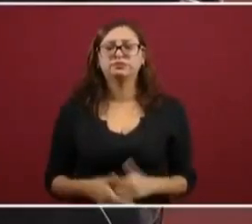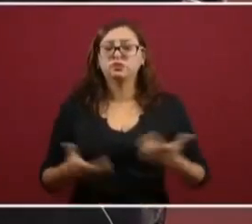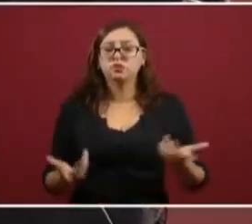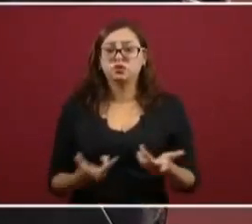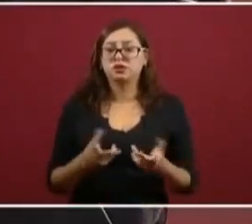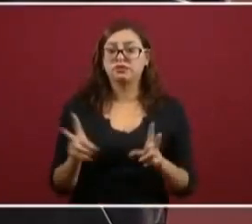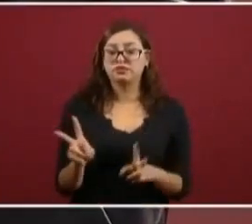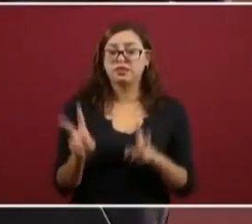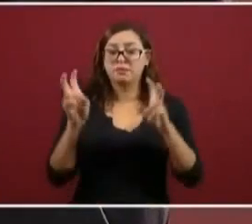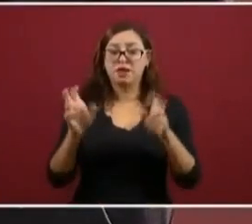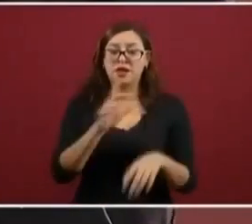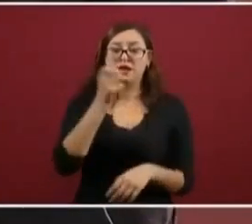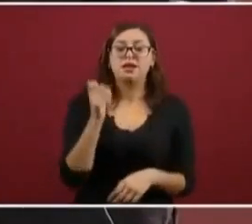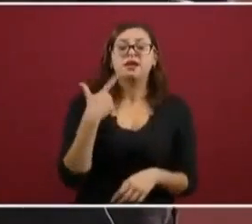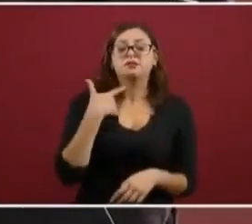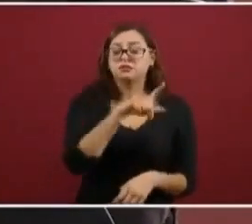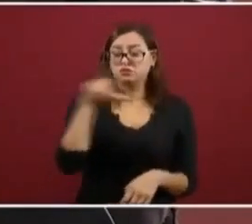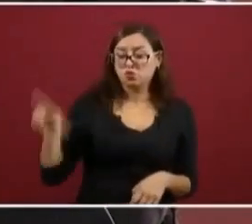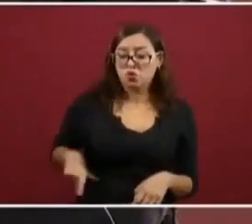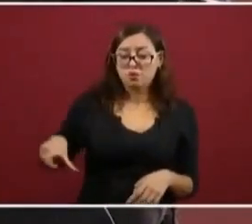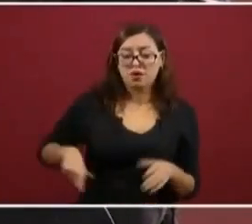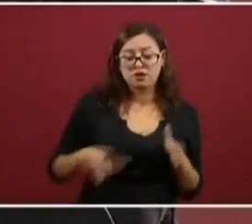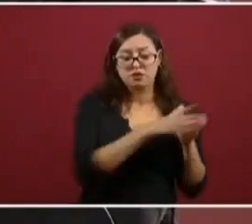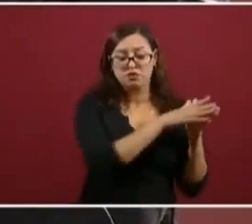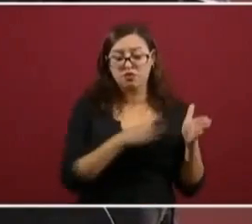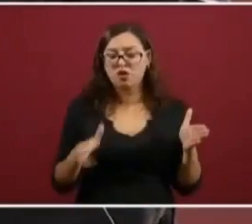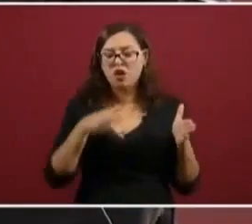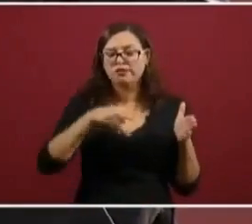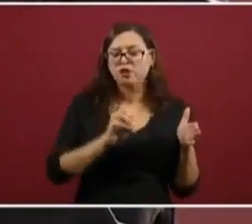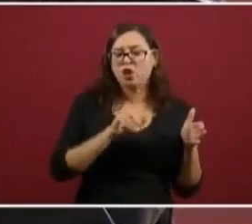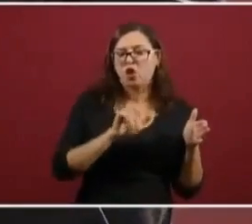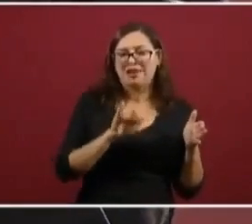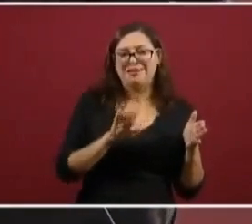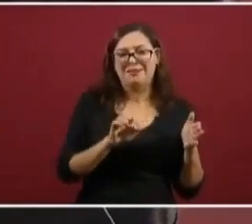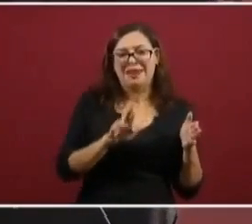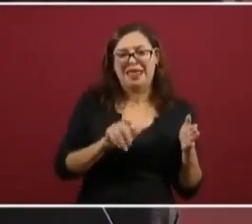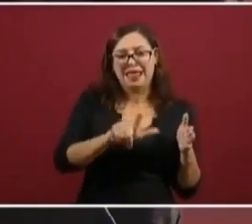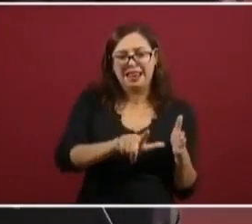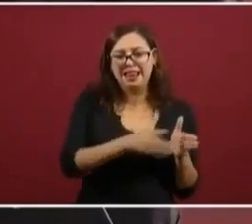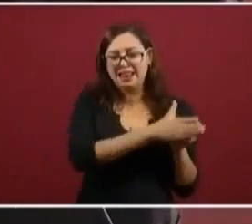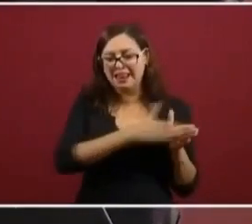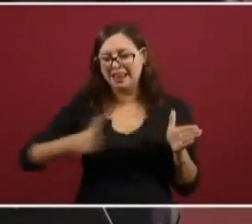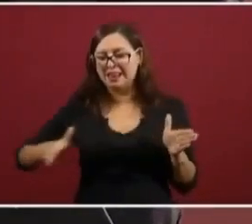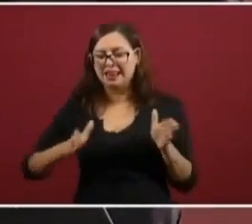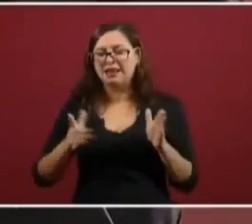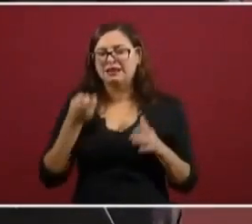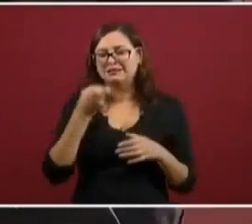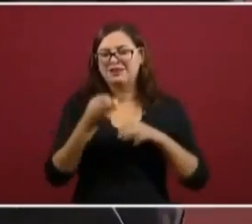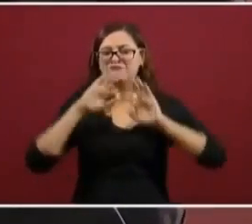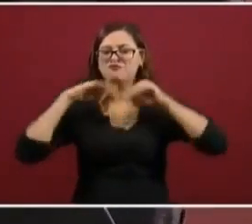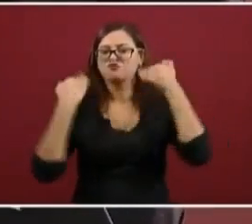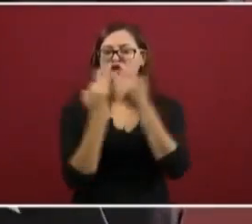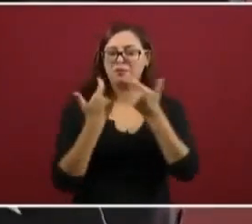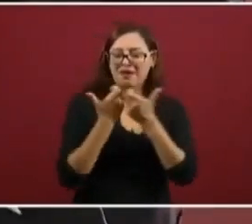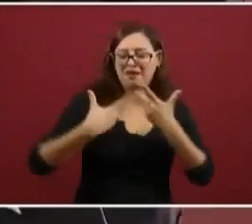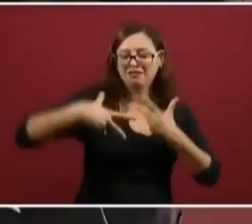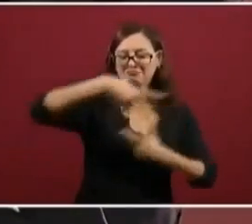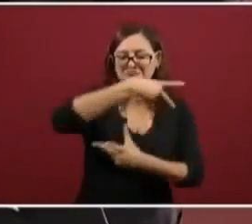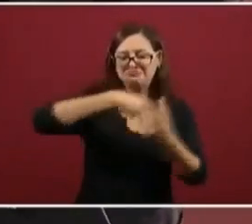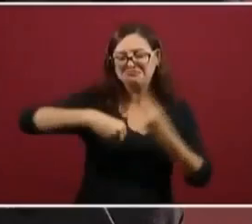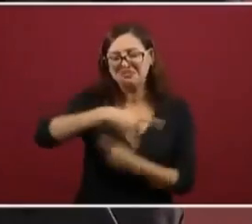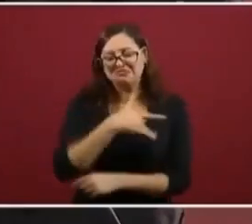económico neoliberal porque consideramos que fue